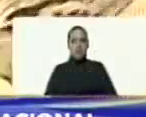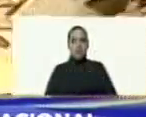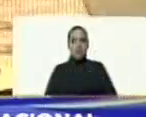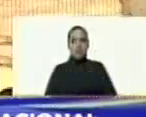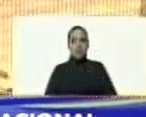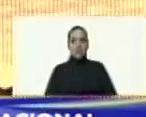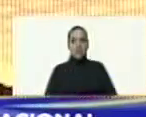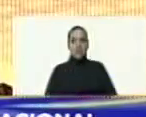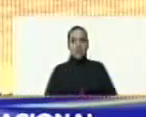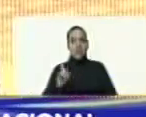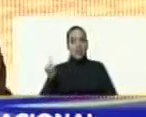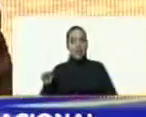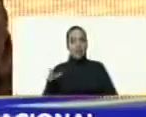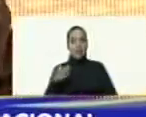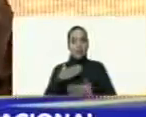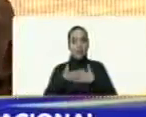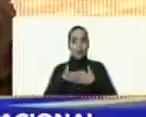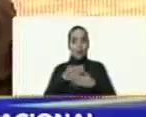Correcto, esto también es mío.